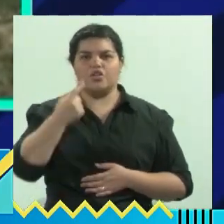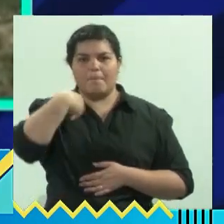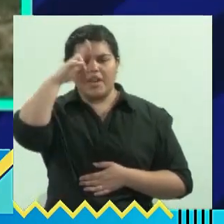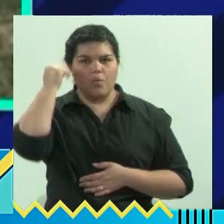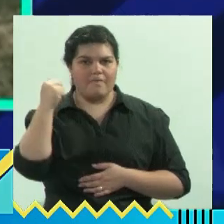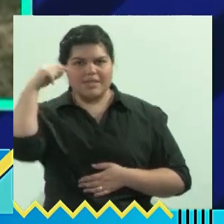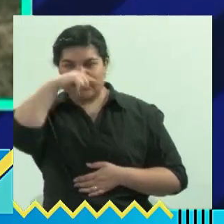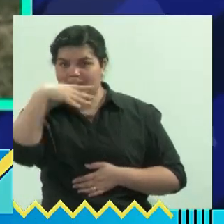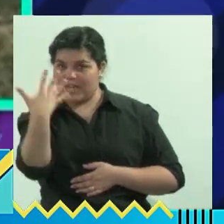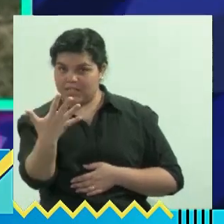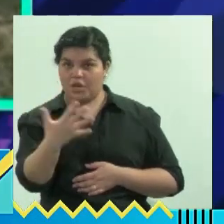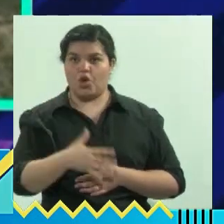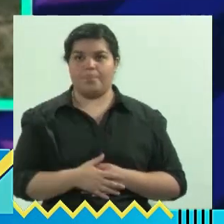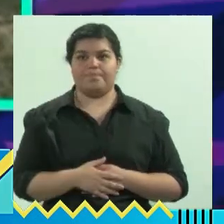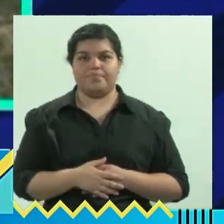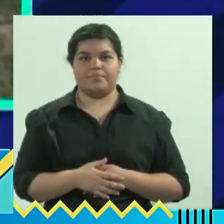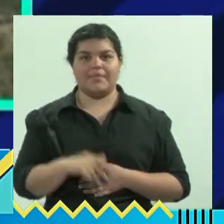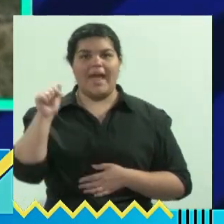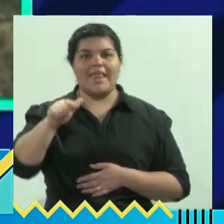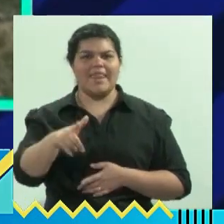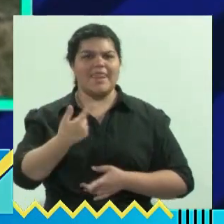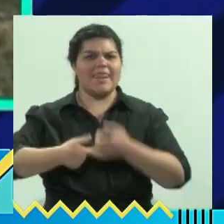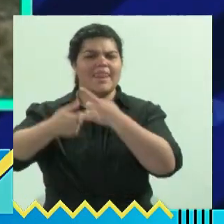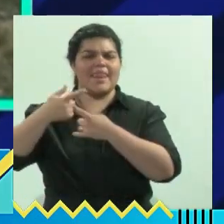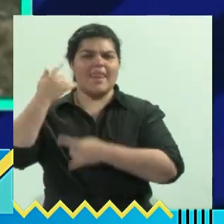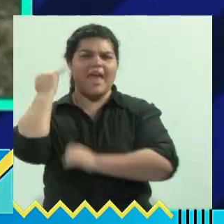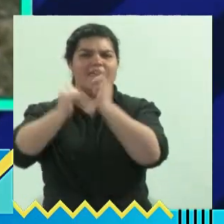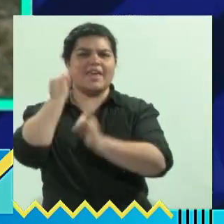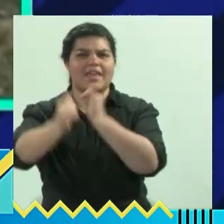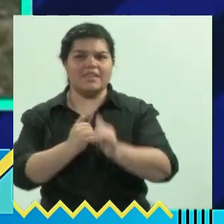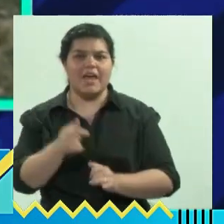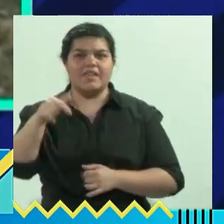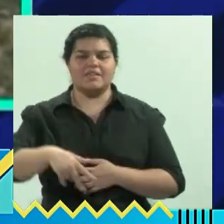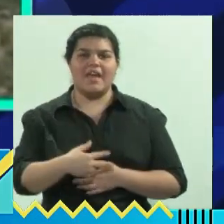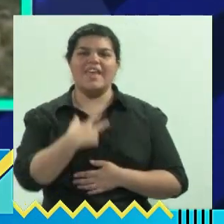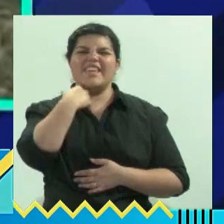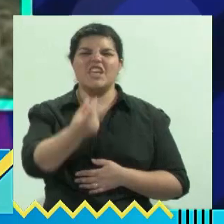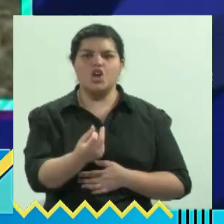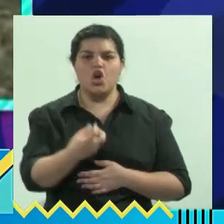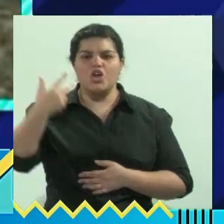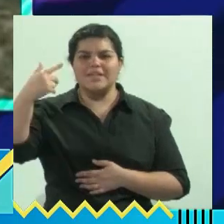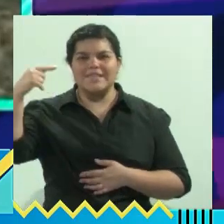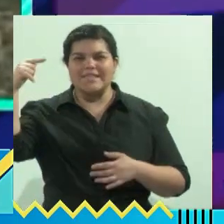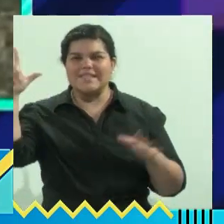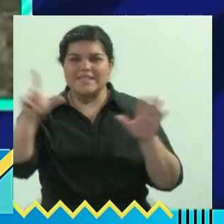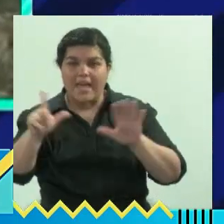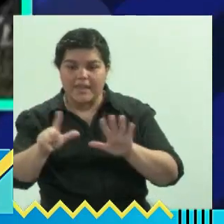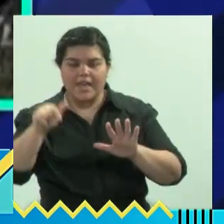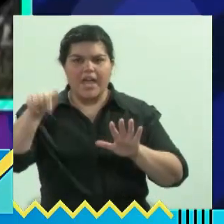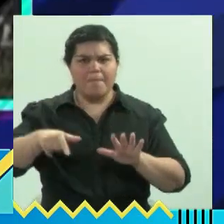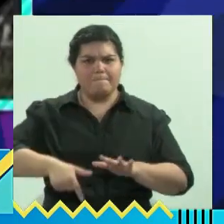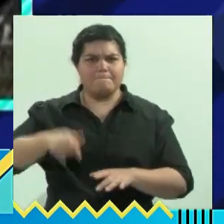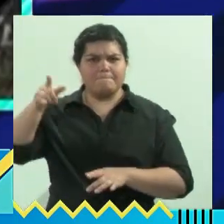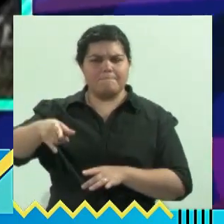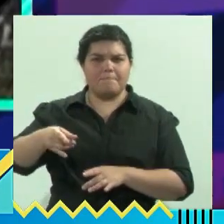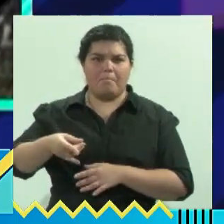1975. La leyenda cuenta que el séptimo hijo varón de una familia tiene la maldición del lobizón. De esto